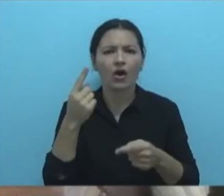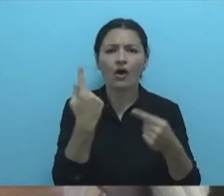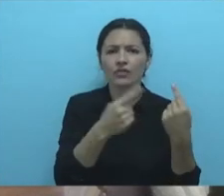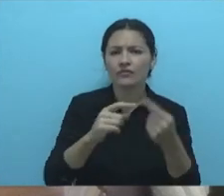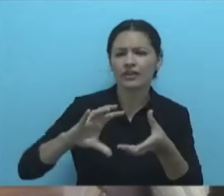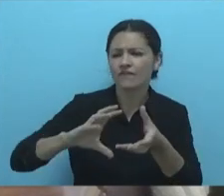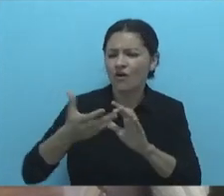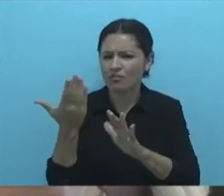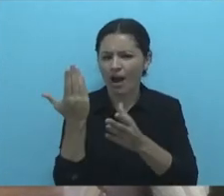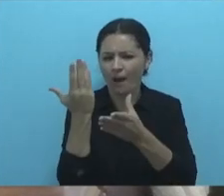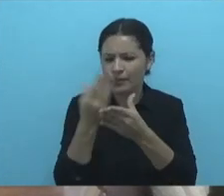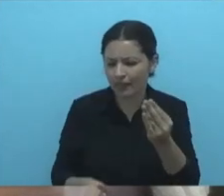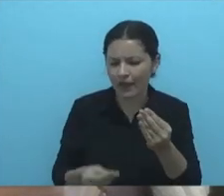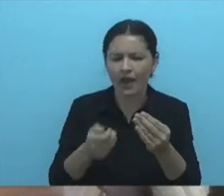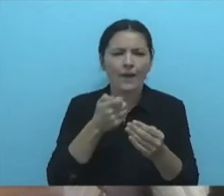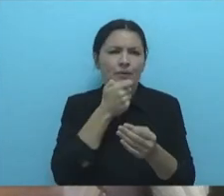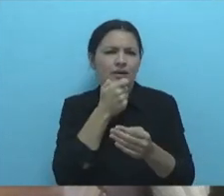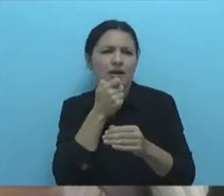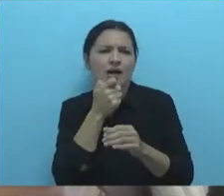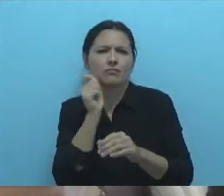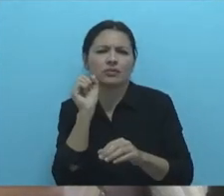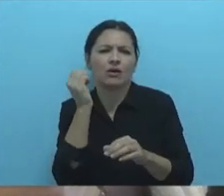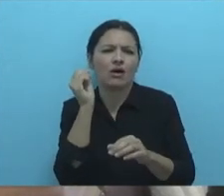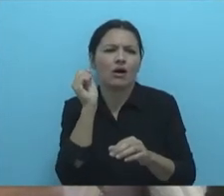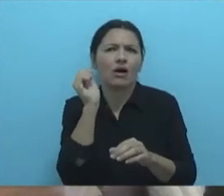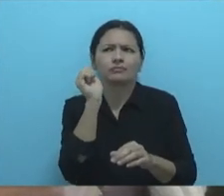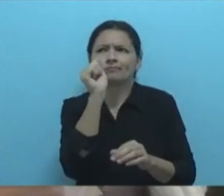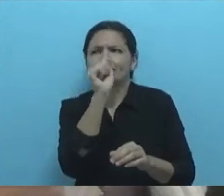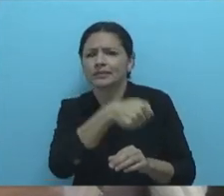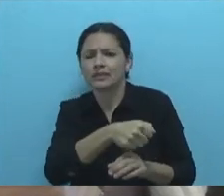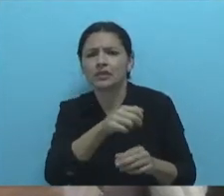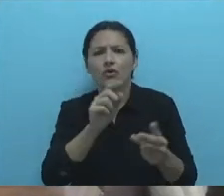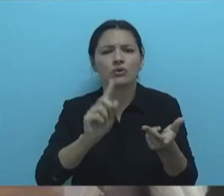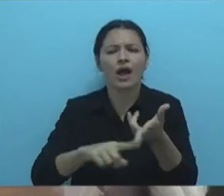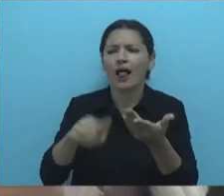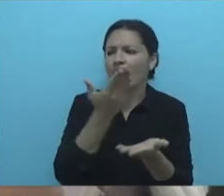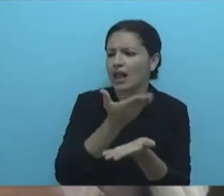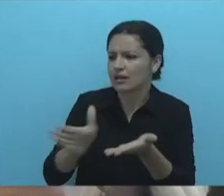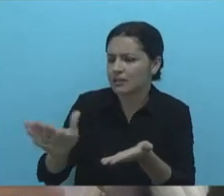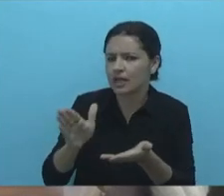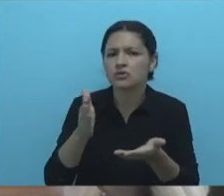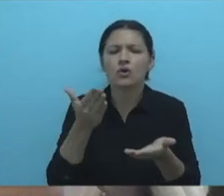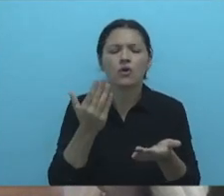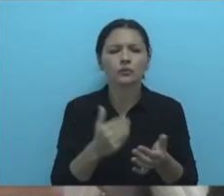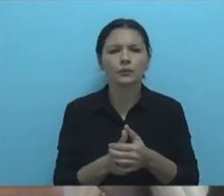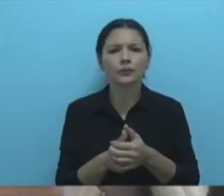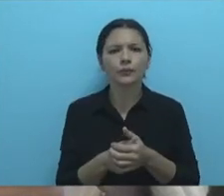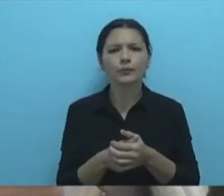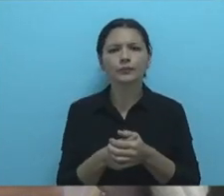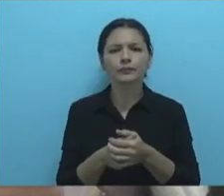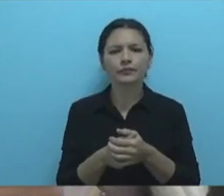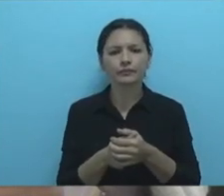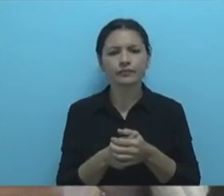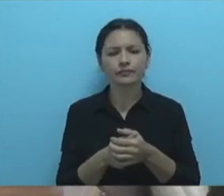en su juventud el haber sido excluidas de la escuela del estudio y del trabajo pero también es una